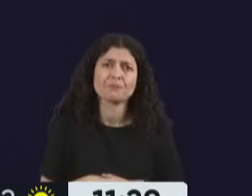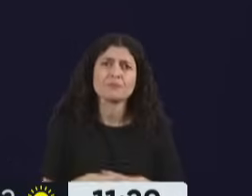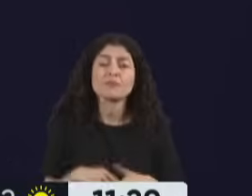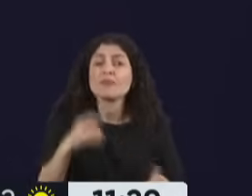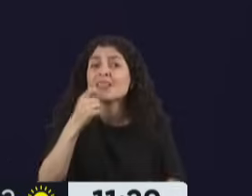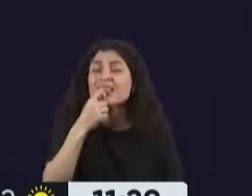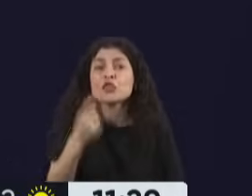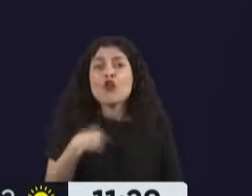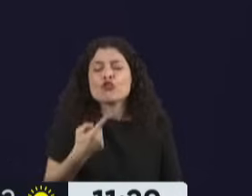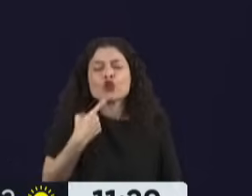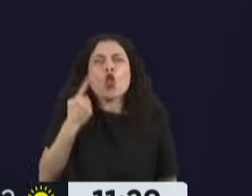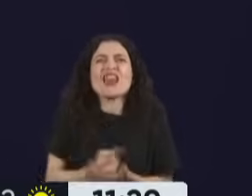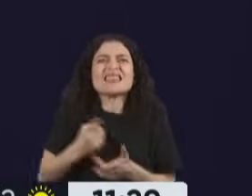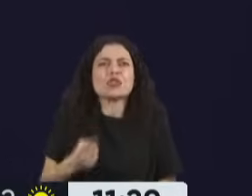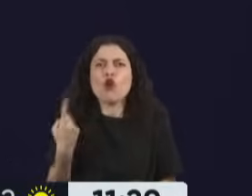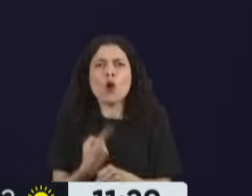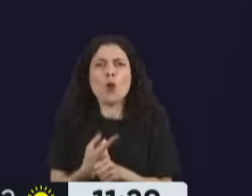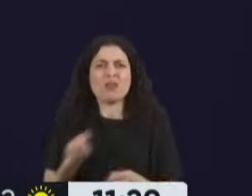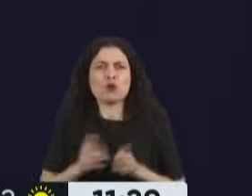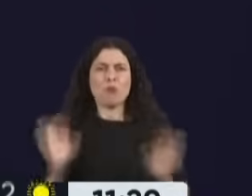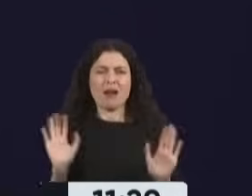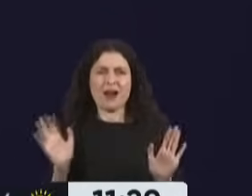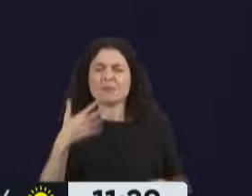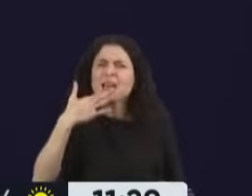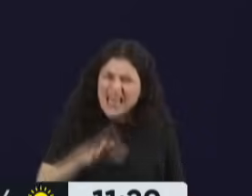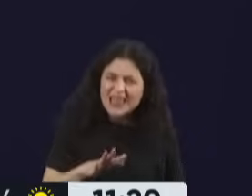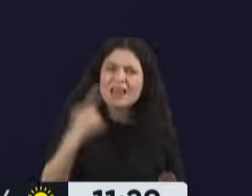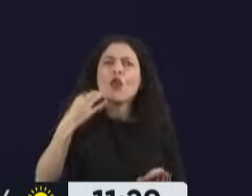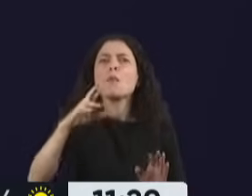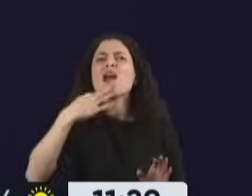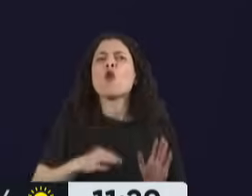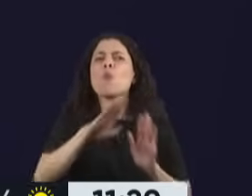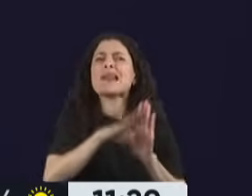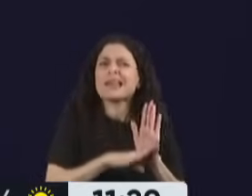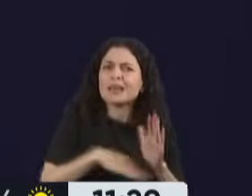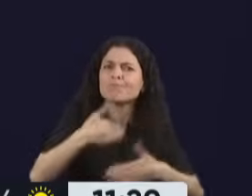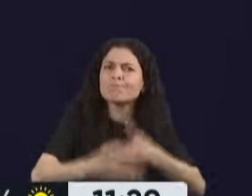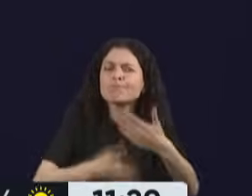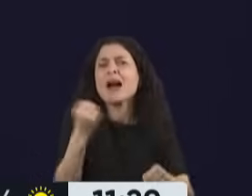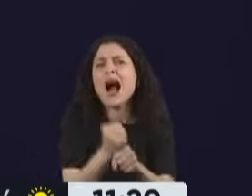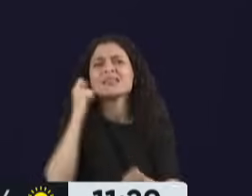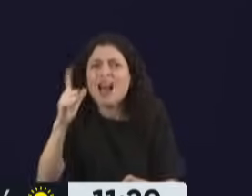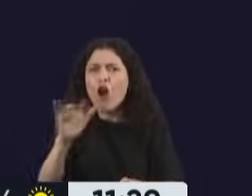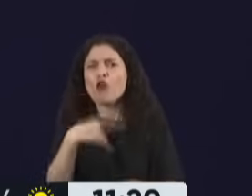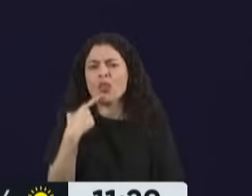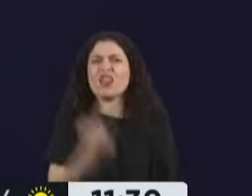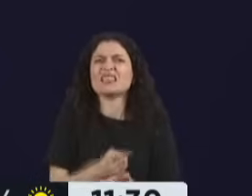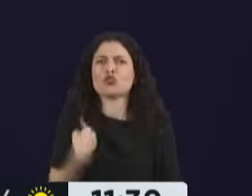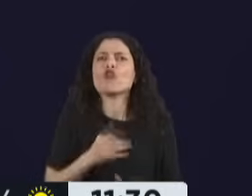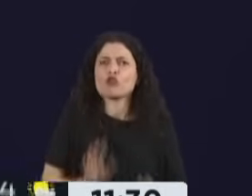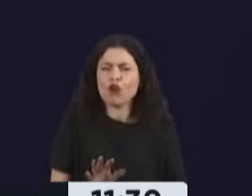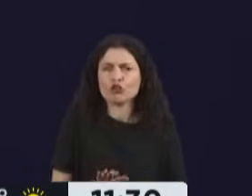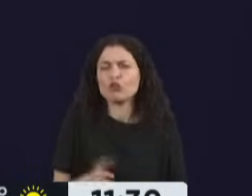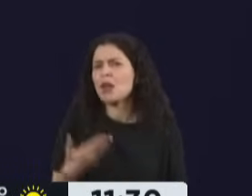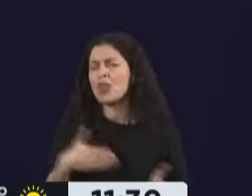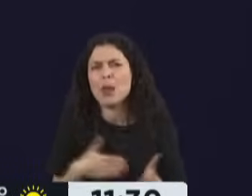escapa, si se quiere, a nosotros esa decisión. Entiendo que se tienen que dar determinadas condiciones, que se verá en cada caso si se cumple o no y si eso es factible.